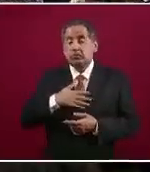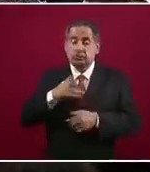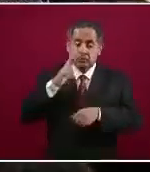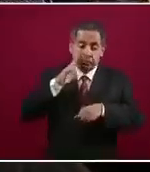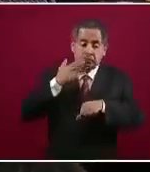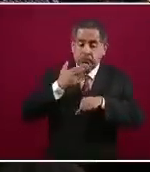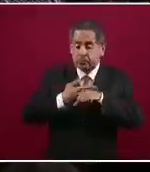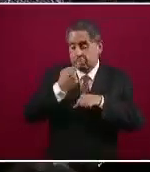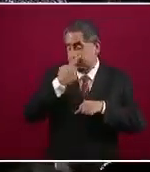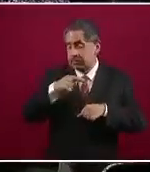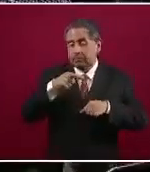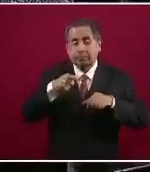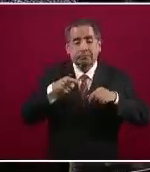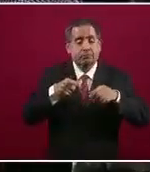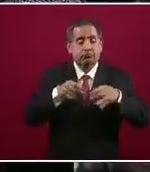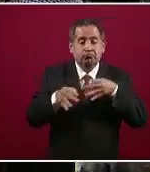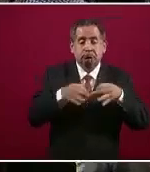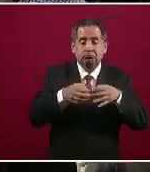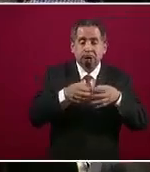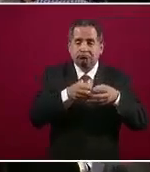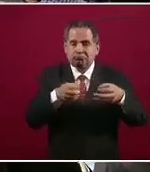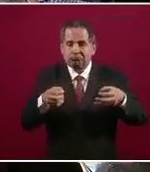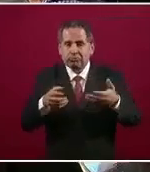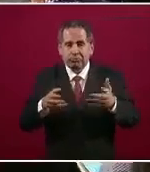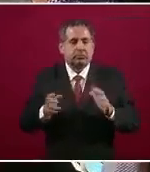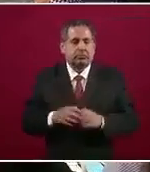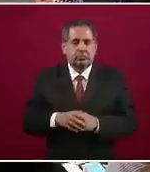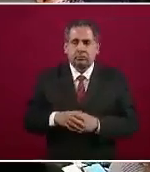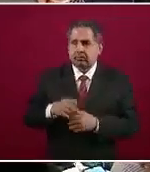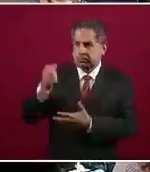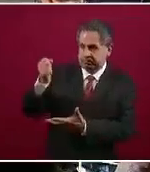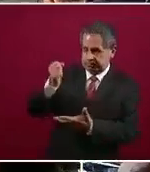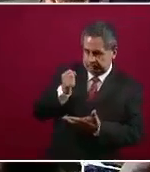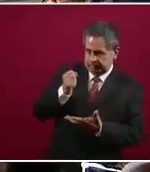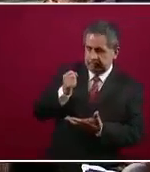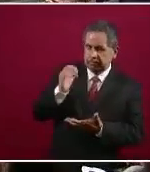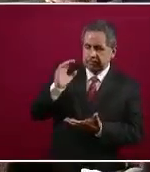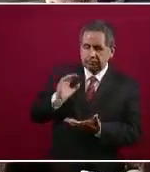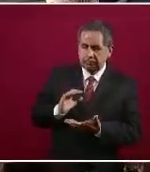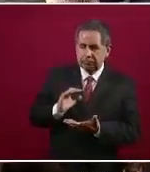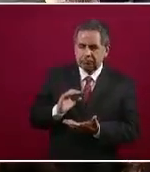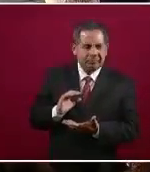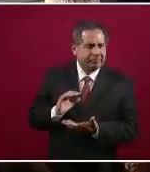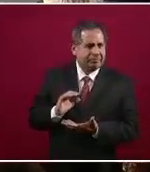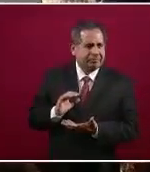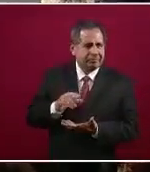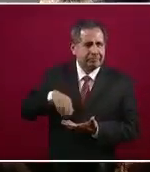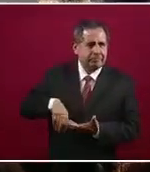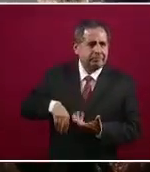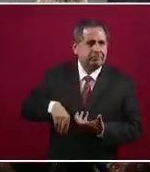Habían expertos en bajar recursos.